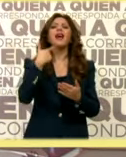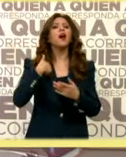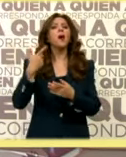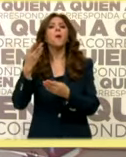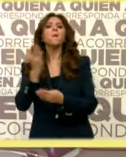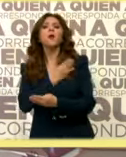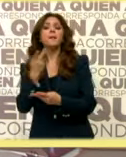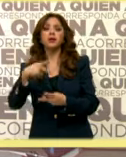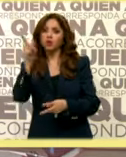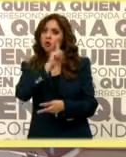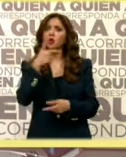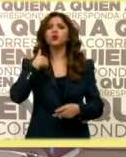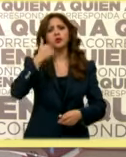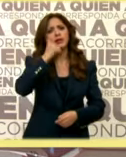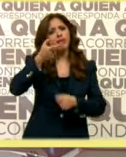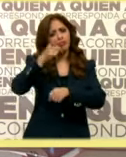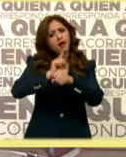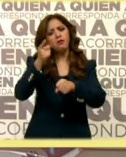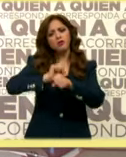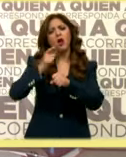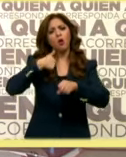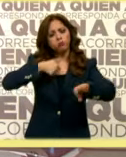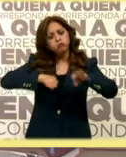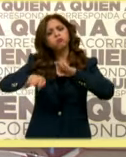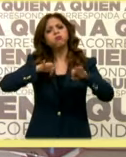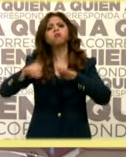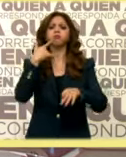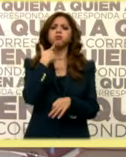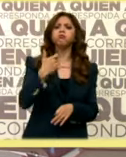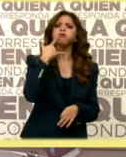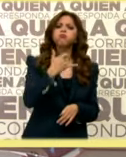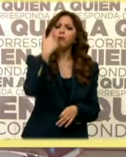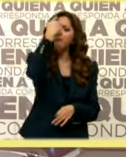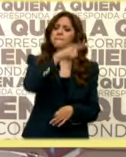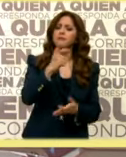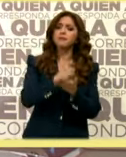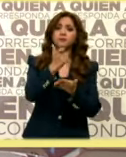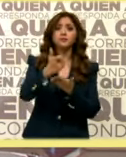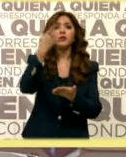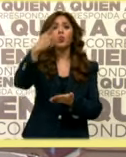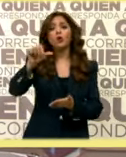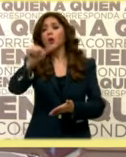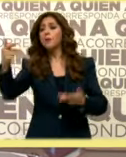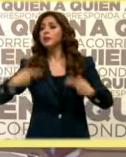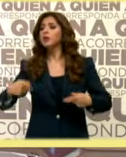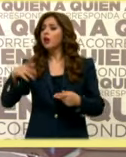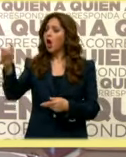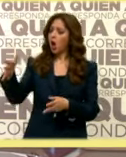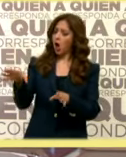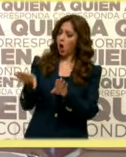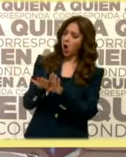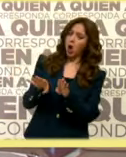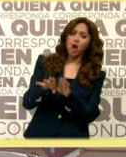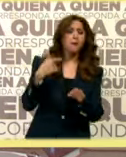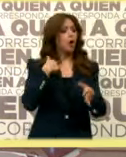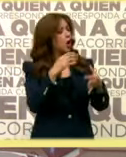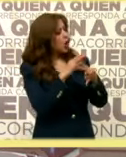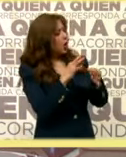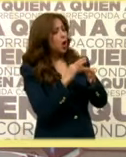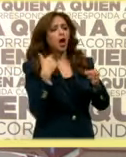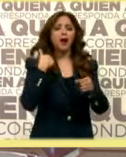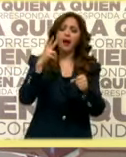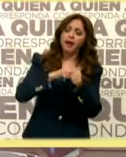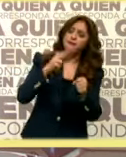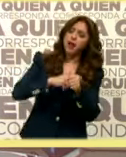¿eh? Yo tengo que trabajar todos los días para tener mi dinero. Para que te llegue un tipo y te diga, ¿cómo nos arreglamos, güerito? Para el refresco, llene su carro